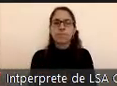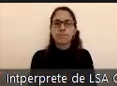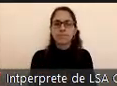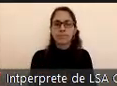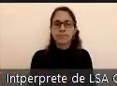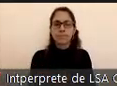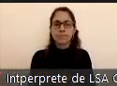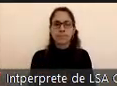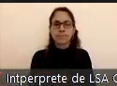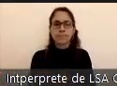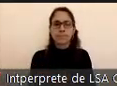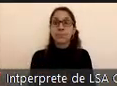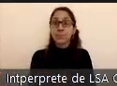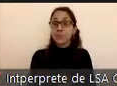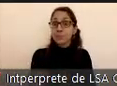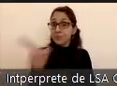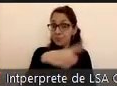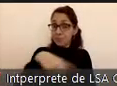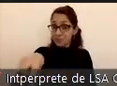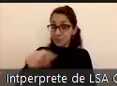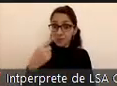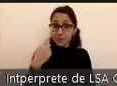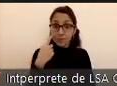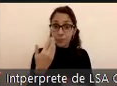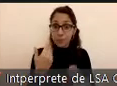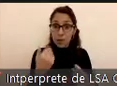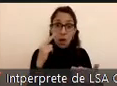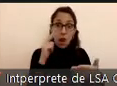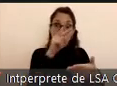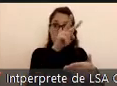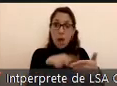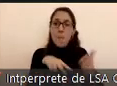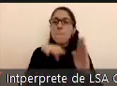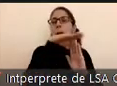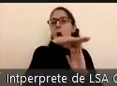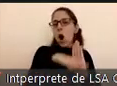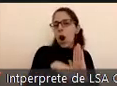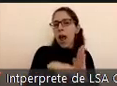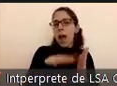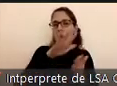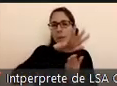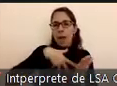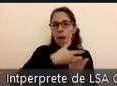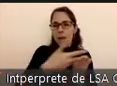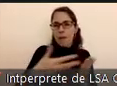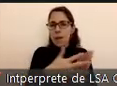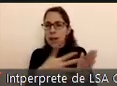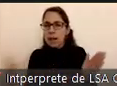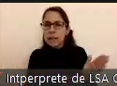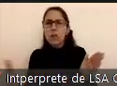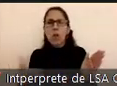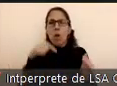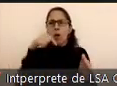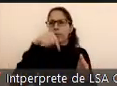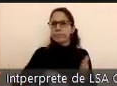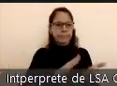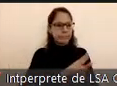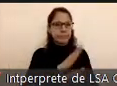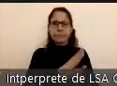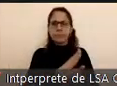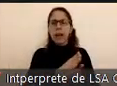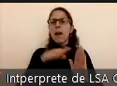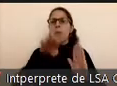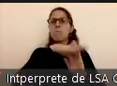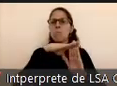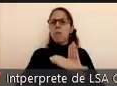Bueno, ¿pudieron leer el programa, la planificación, los requisitos para aprobar el curso?